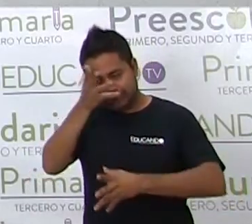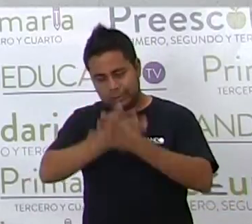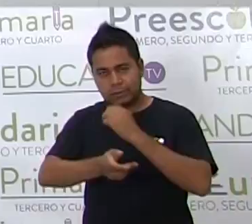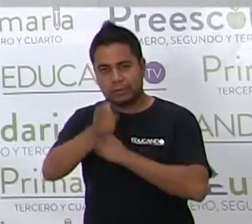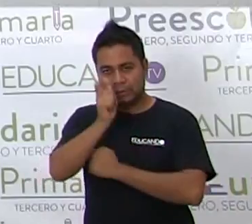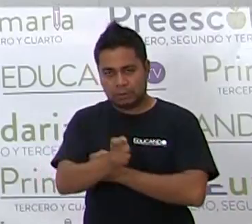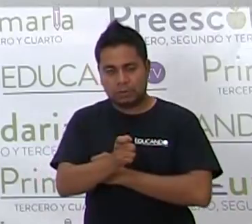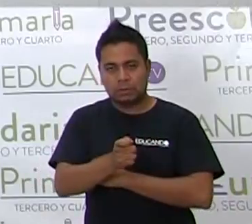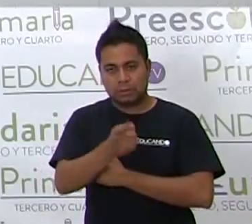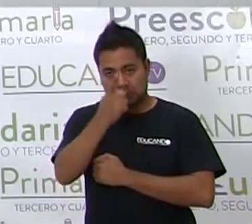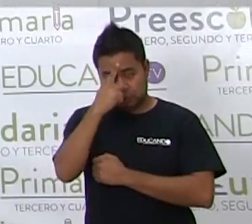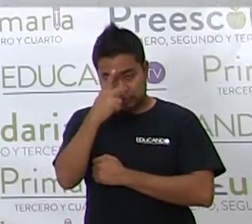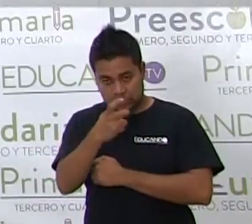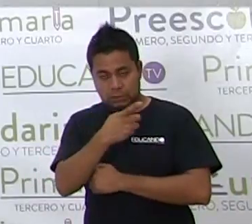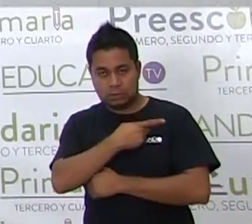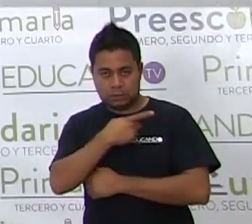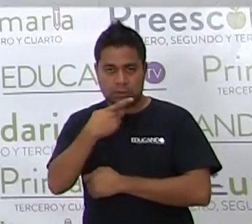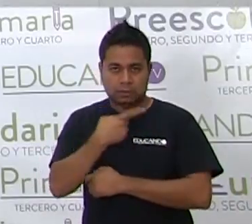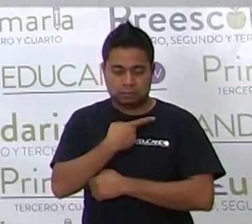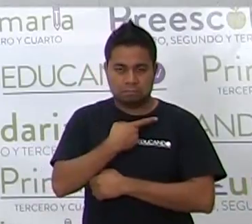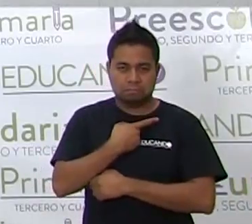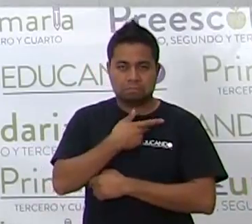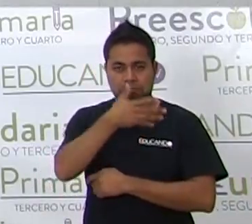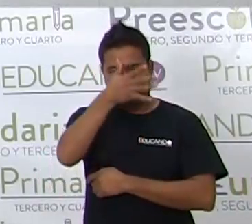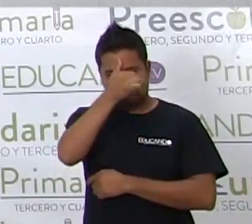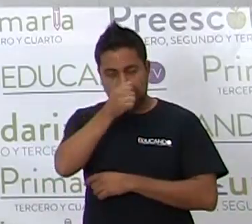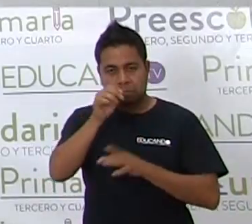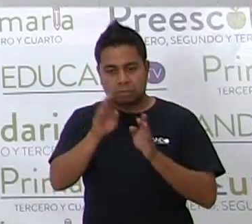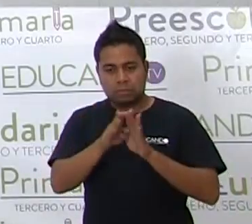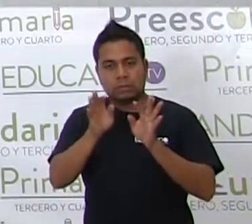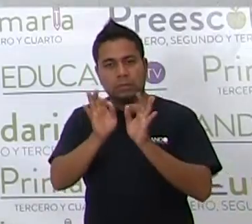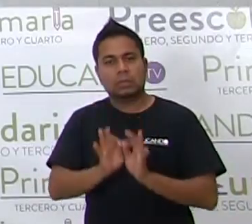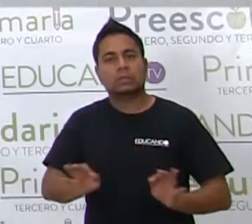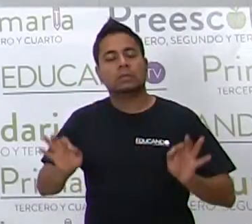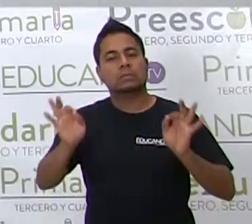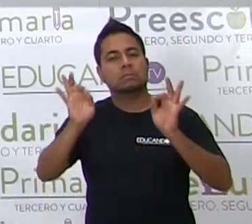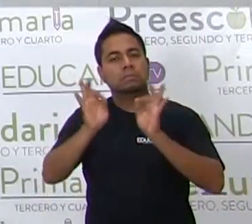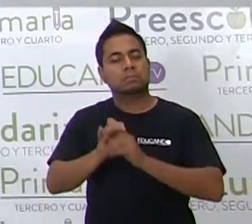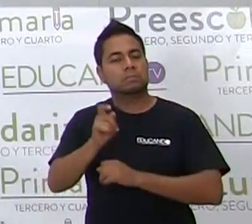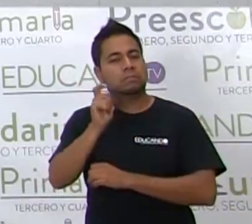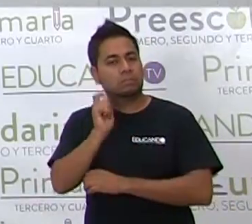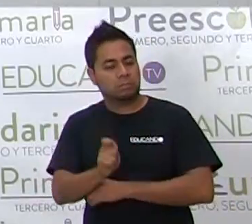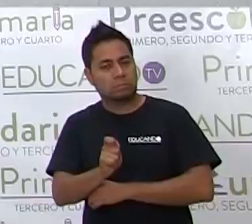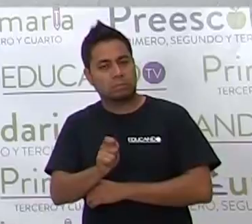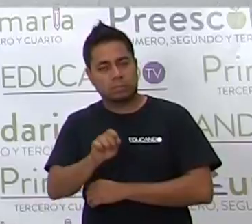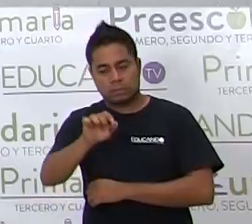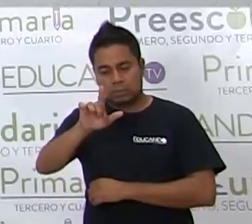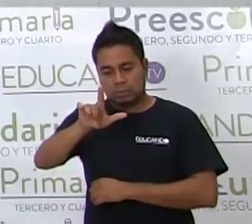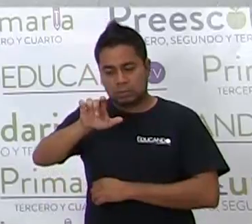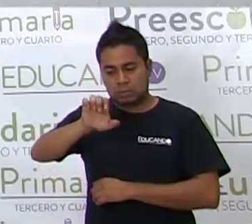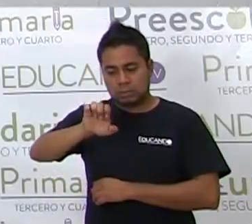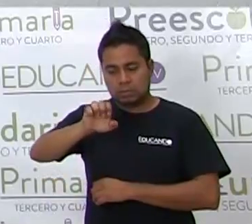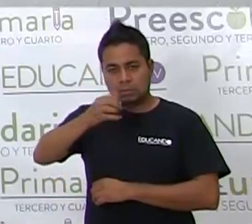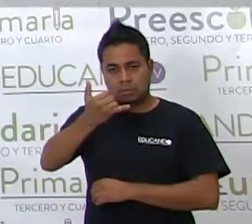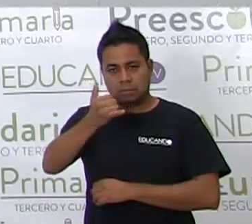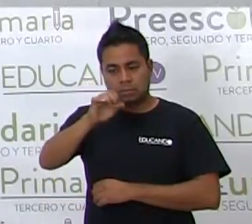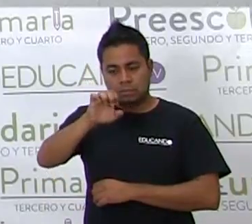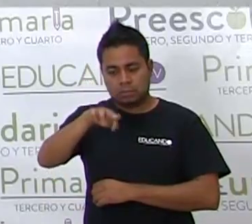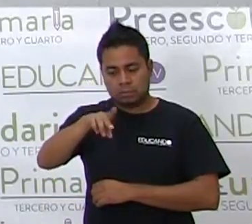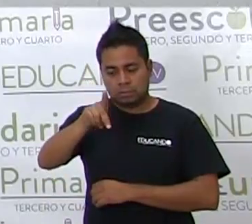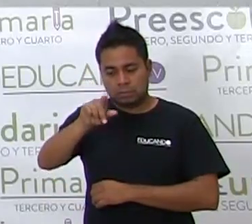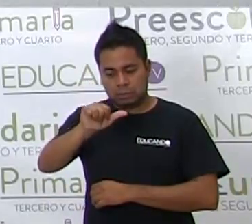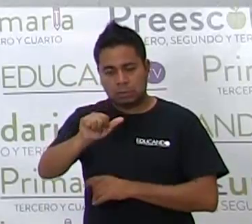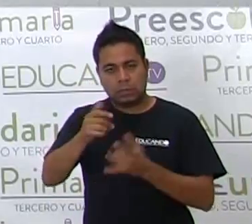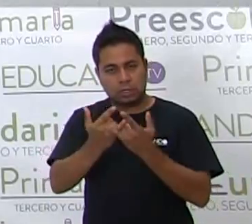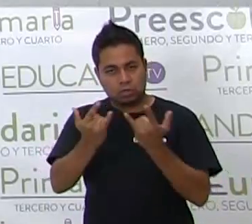de recordar y también mencionar, porque es parte fundamental, que la leyenda es una